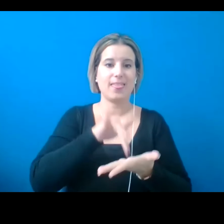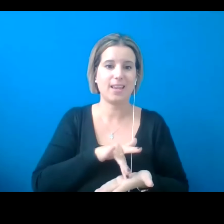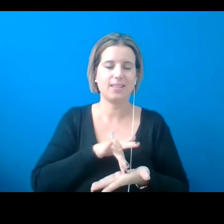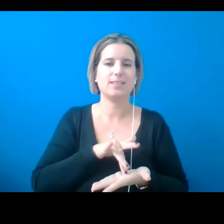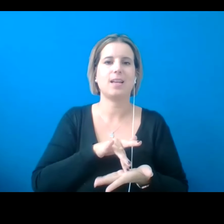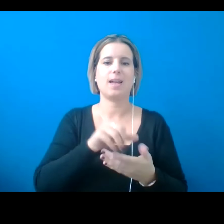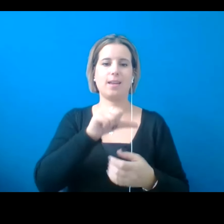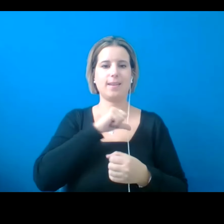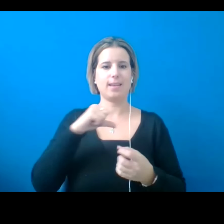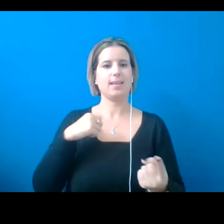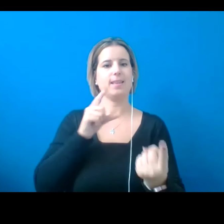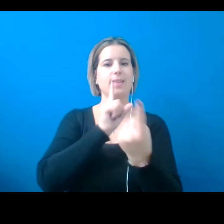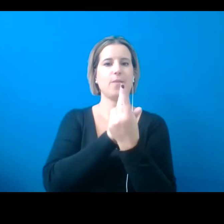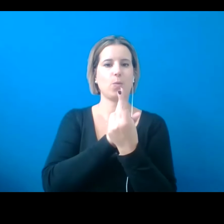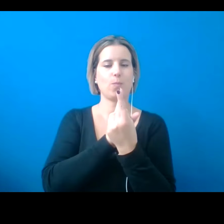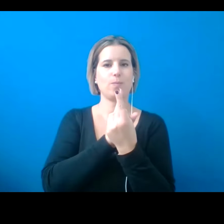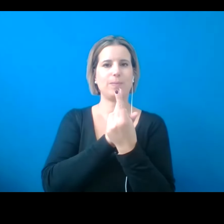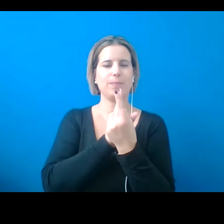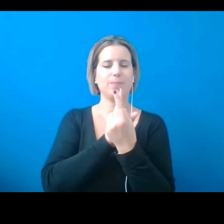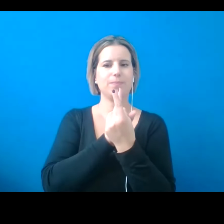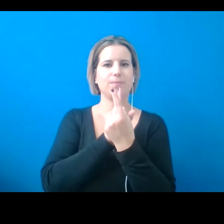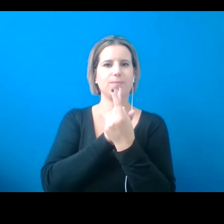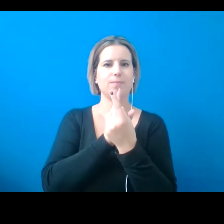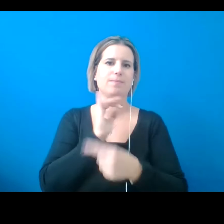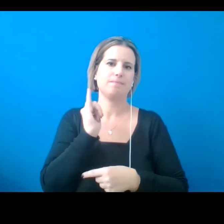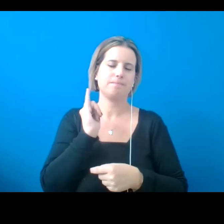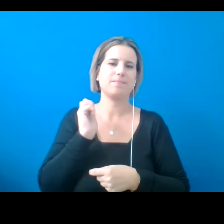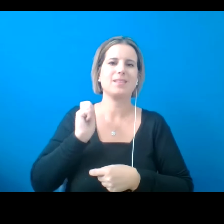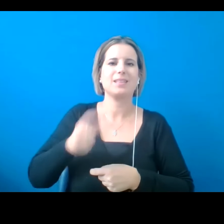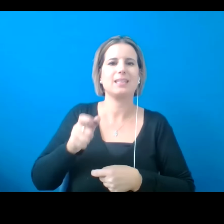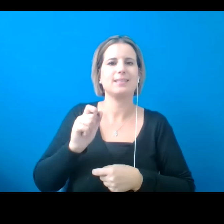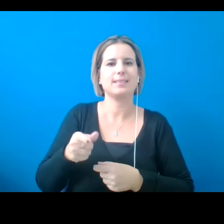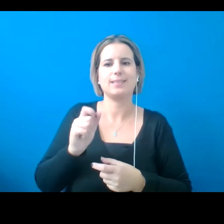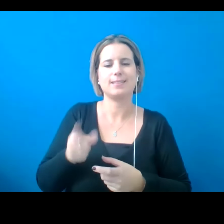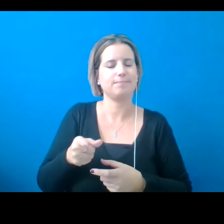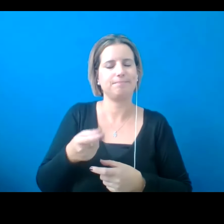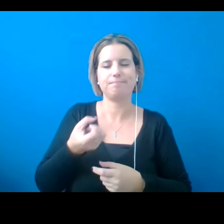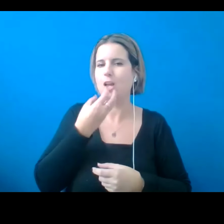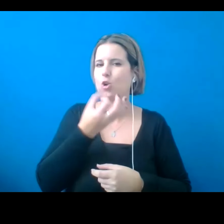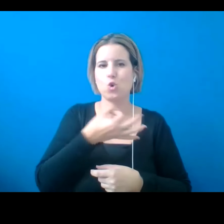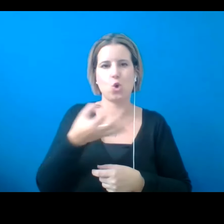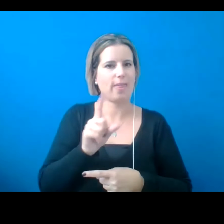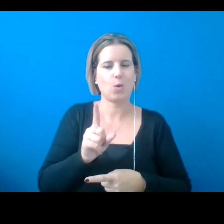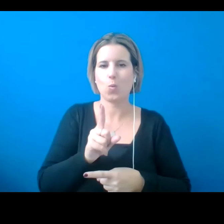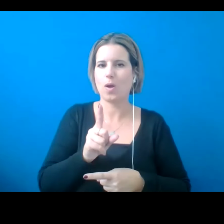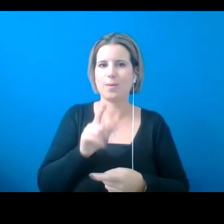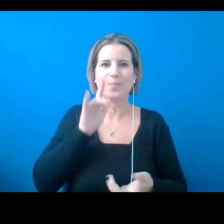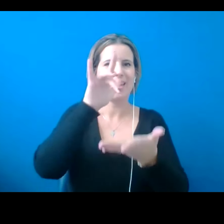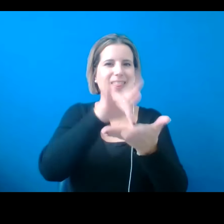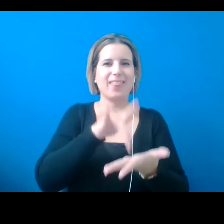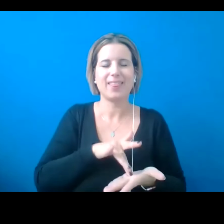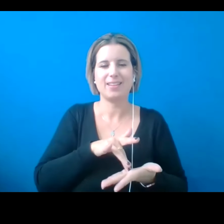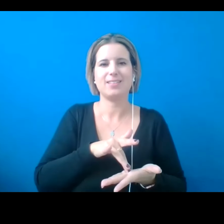individuales van a tener una frecuencia pues que no es adecuada en esas citas se van a hacer